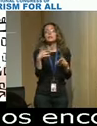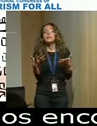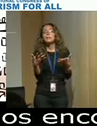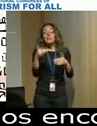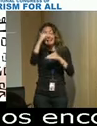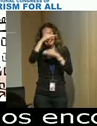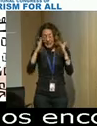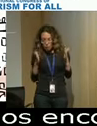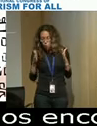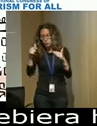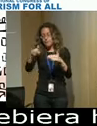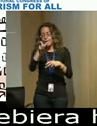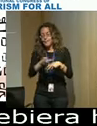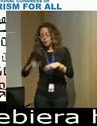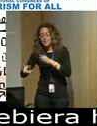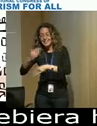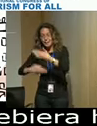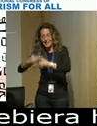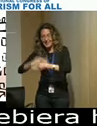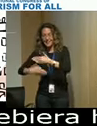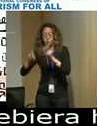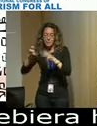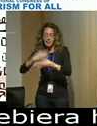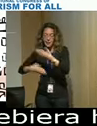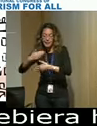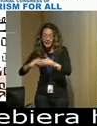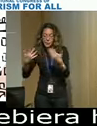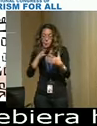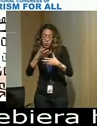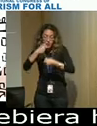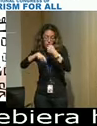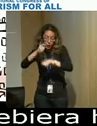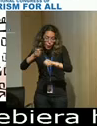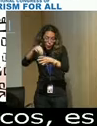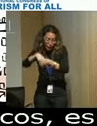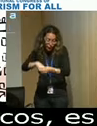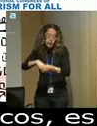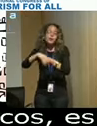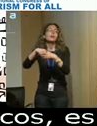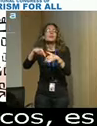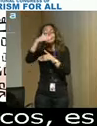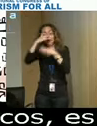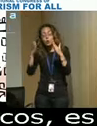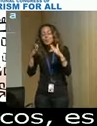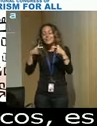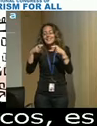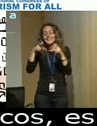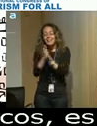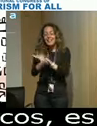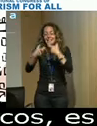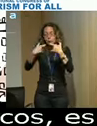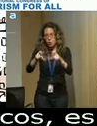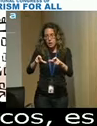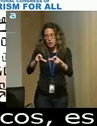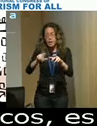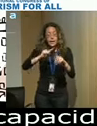la discapacidad en España por la vía asociativa es sectorial. Entonces luego nos encontramos con programas